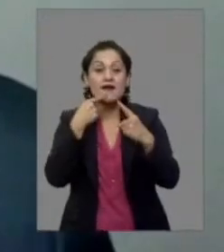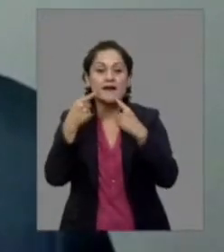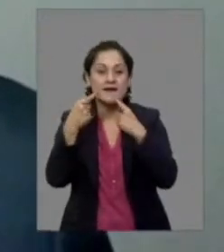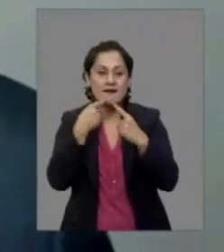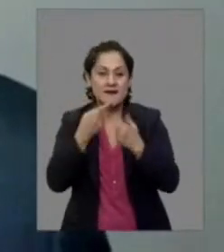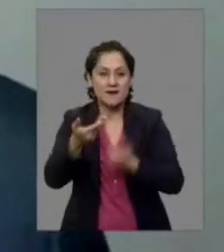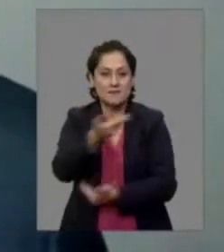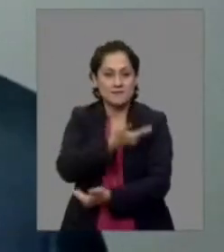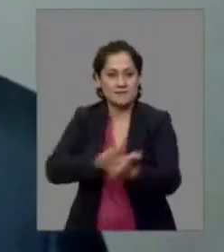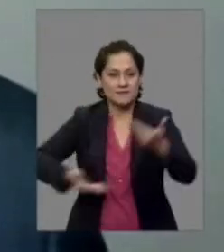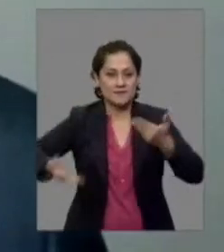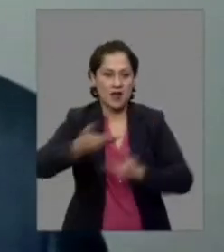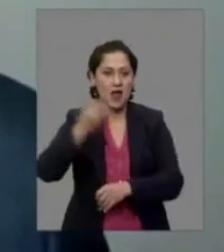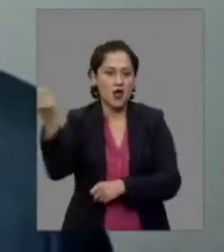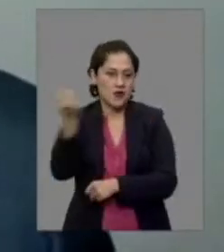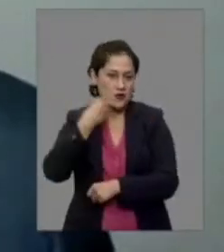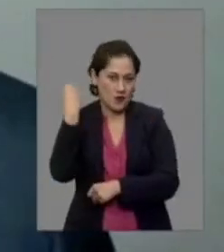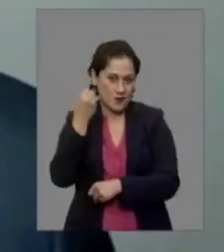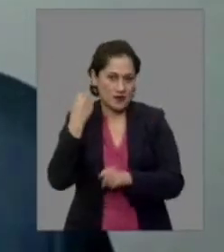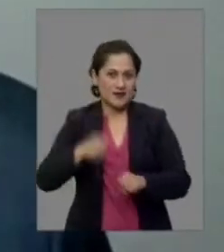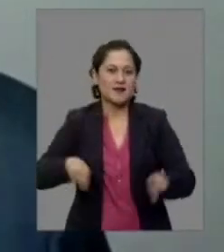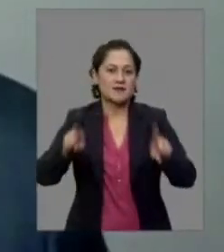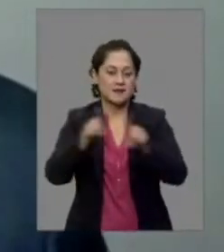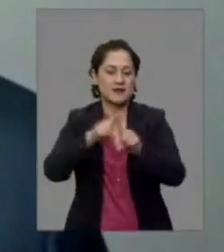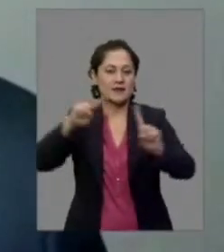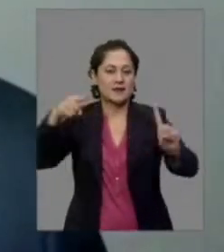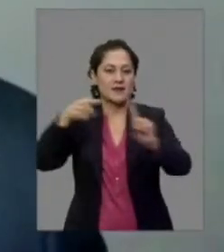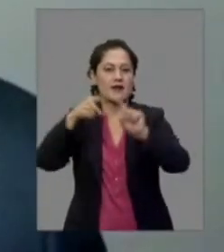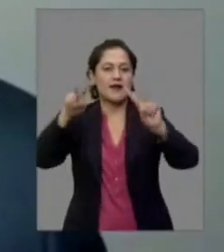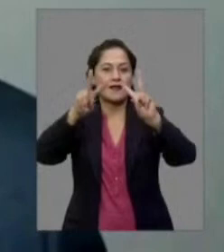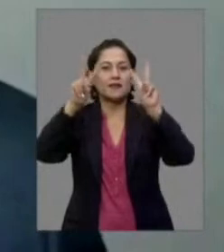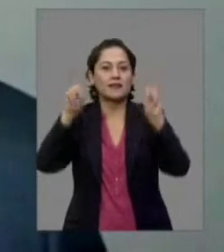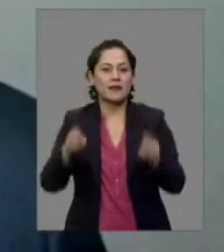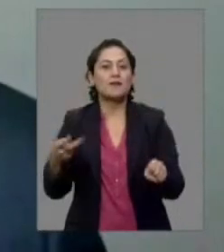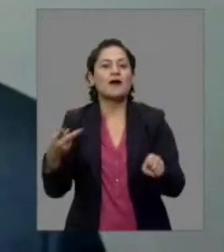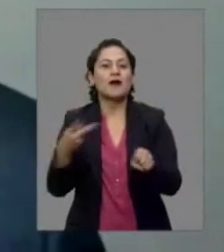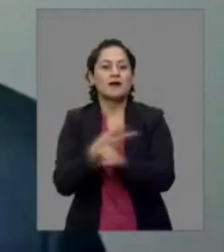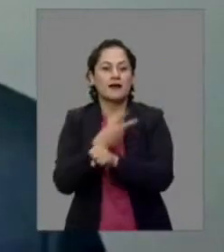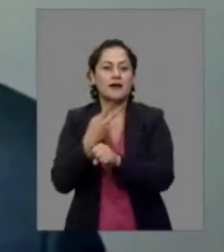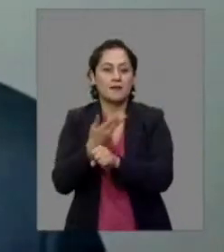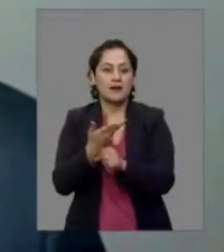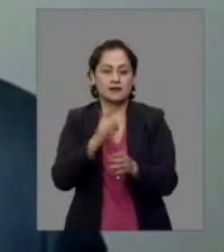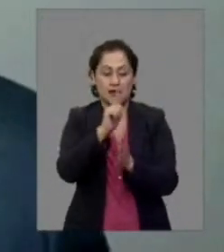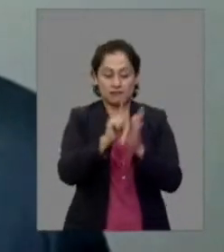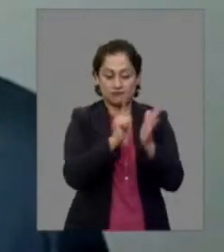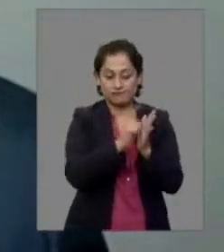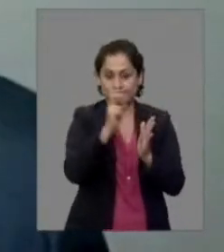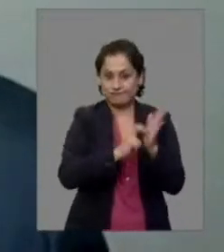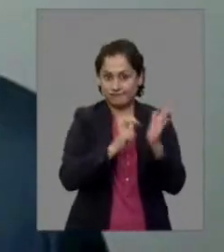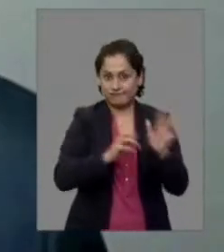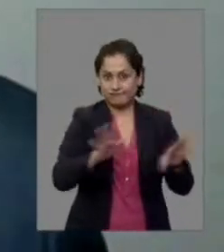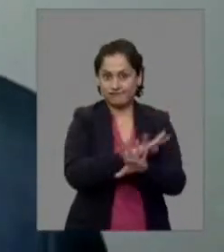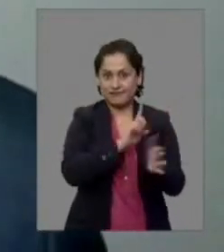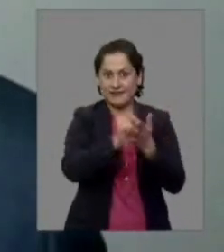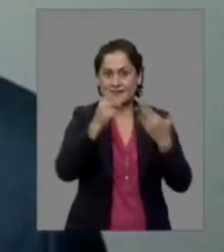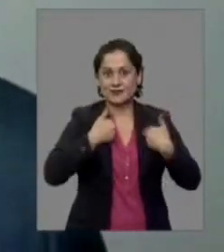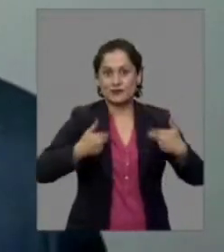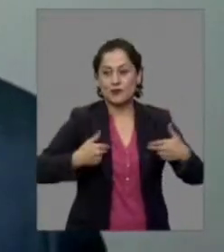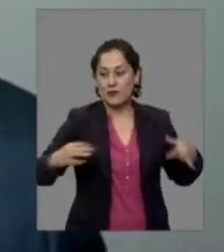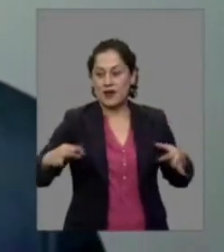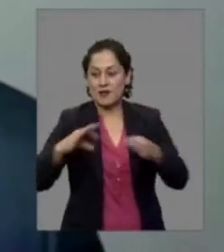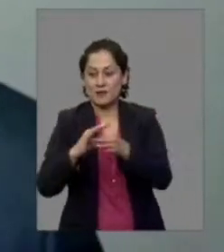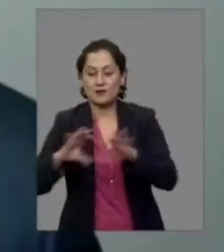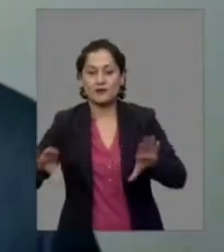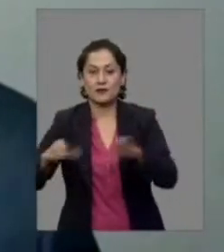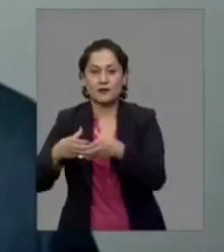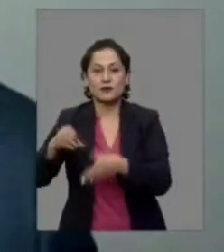el conversatorio correspondientes al tema de el impacto de la reforma de derechos humanos en la relación de la Suprema Corte